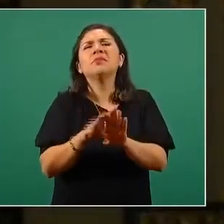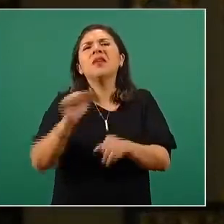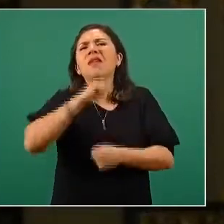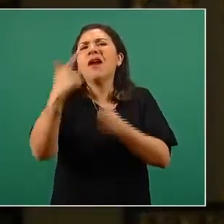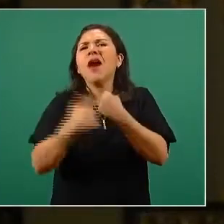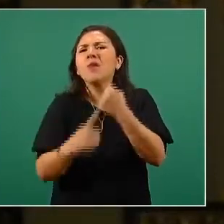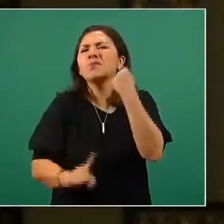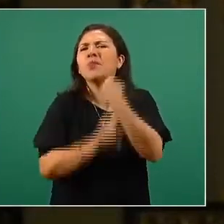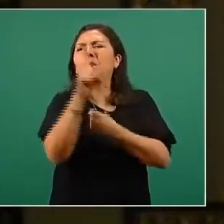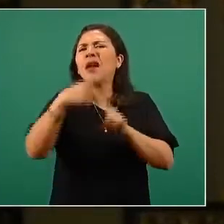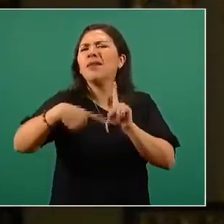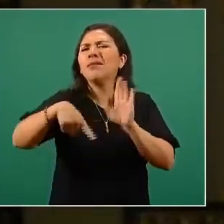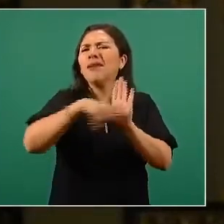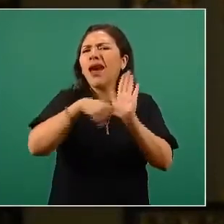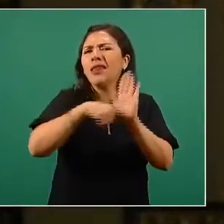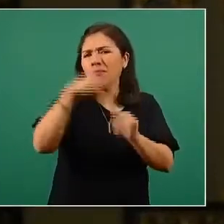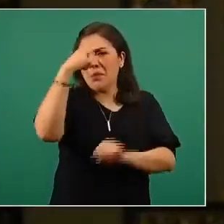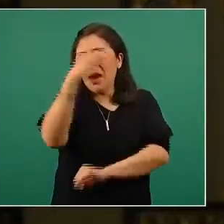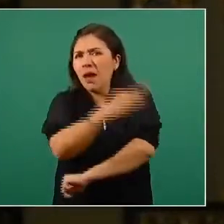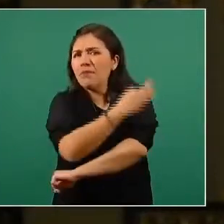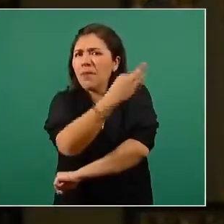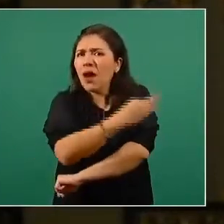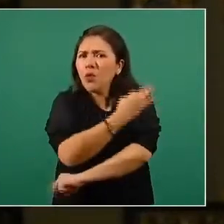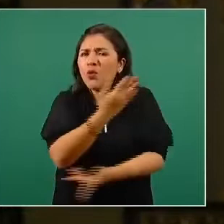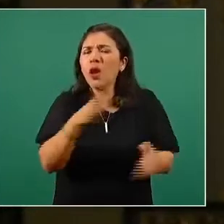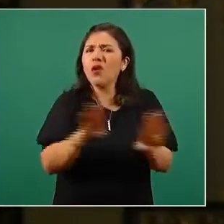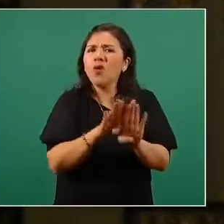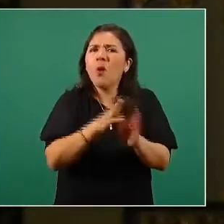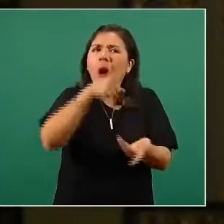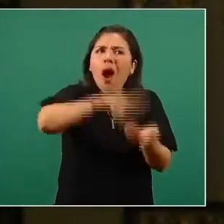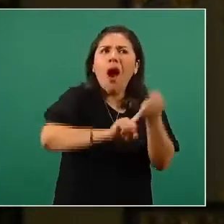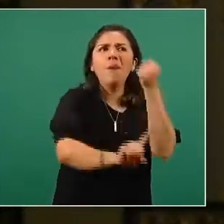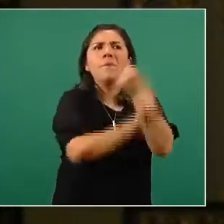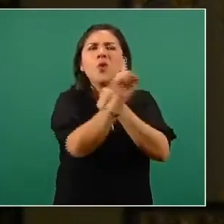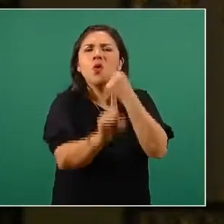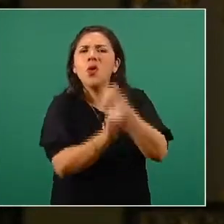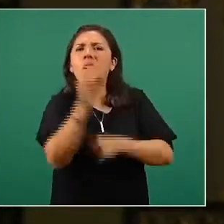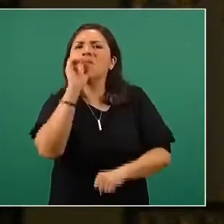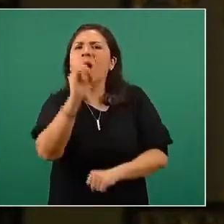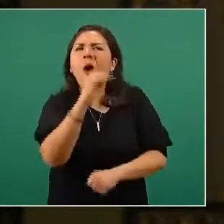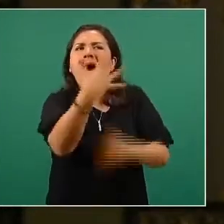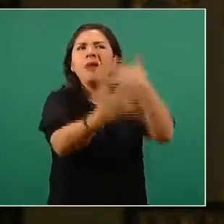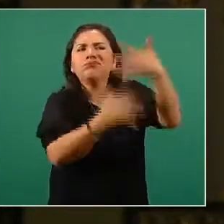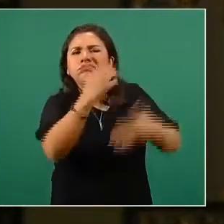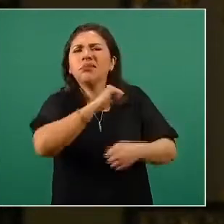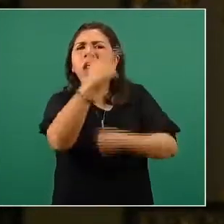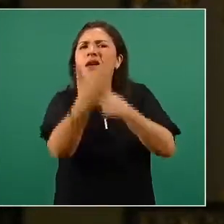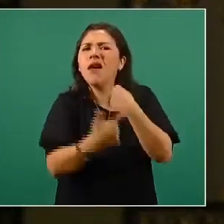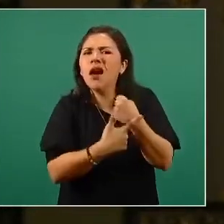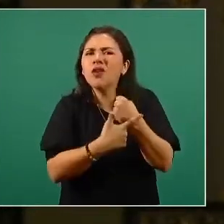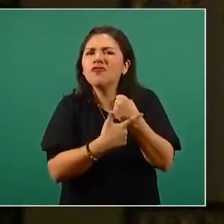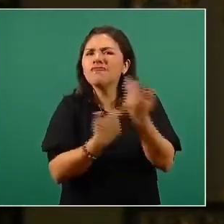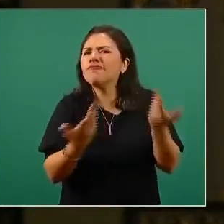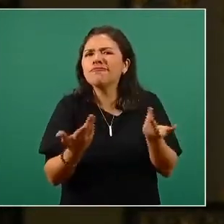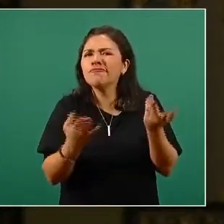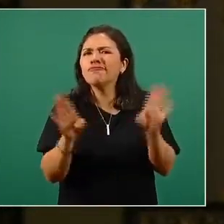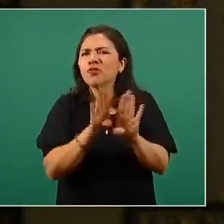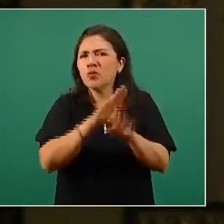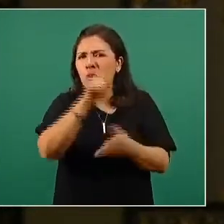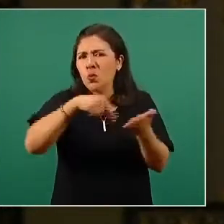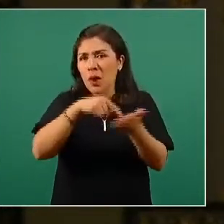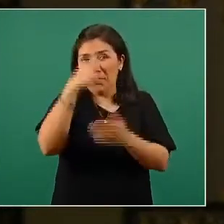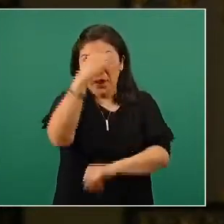negativos a la hora de vacunar, si hay algún tipo de problema o sucedió algún tipo de problema en los